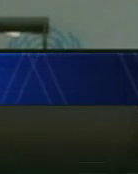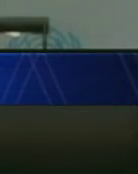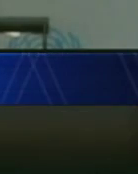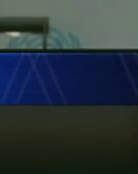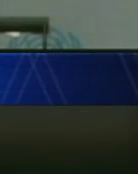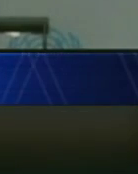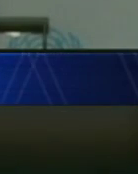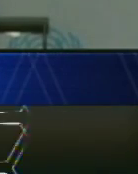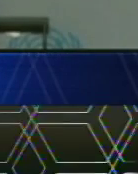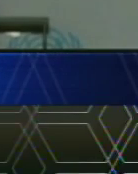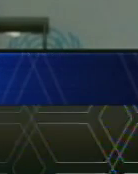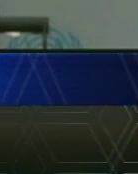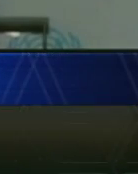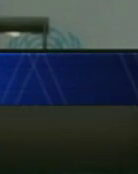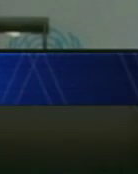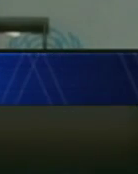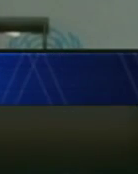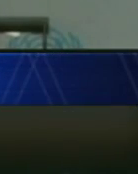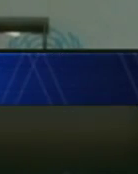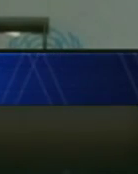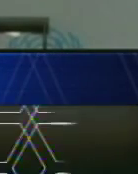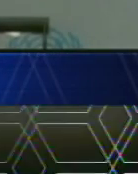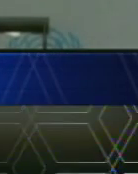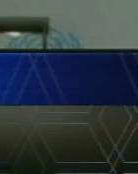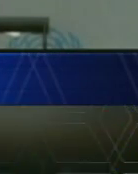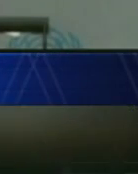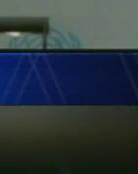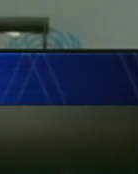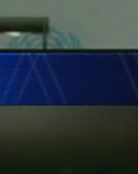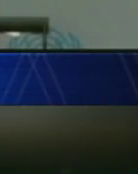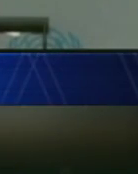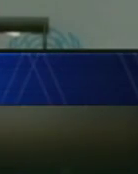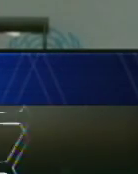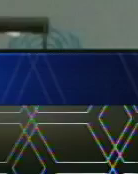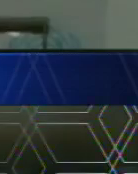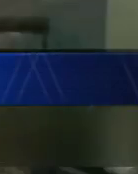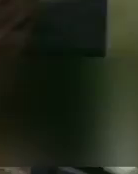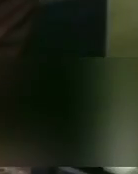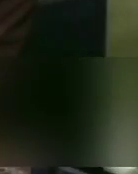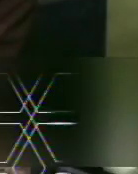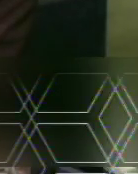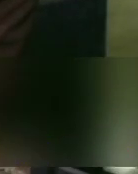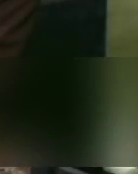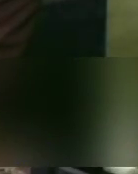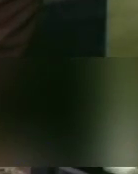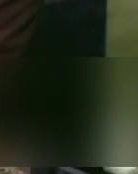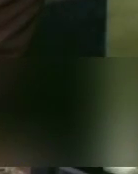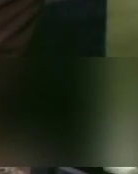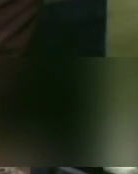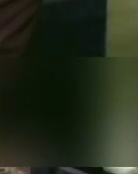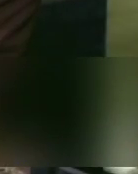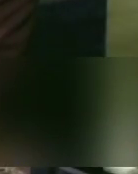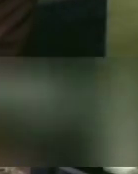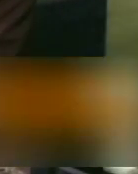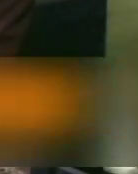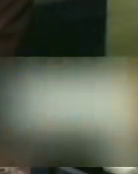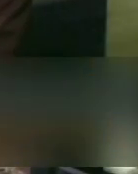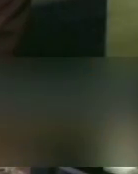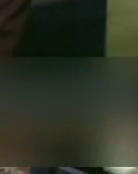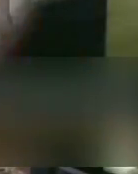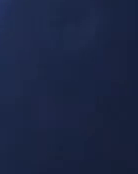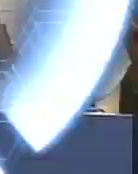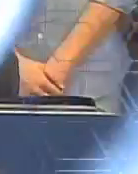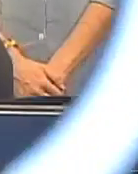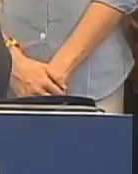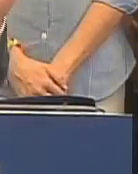Consolidación de la paz sostenible. Canciller de la República Jorge Arreaza se reunió con su par peruano Néstor Polipocio en la ONU.